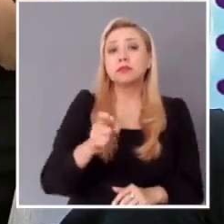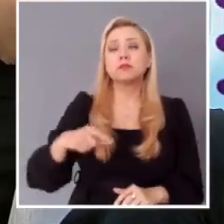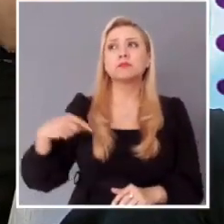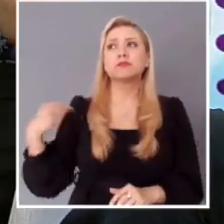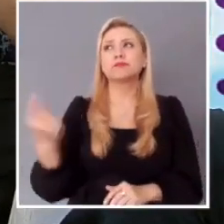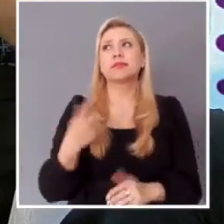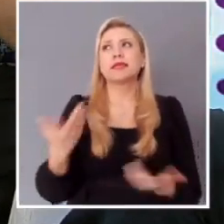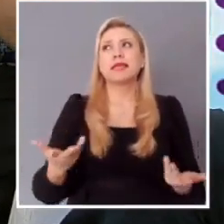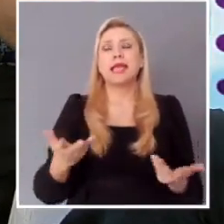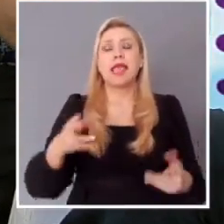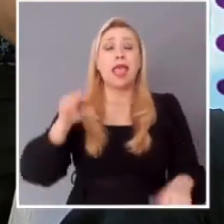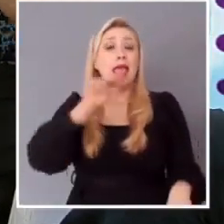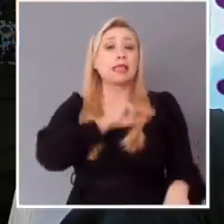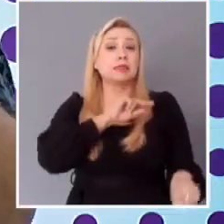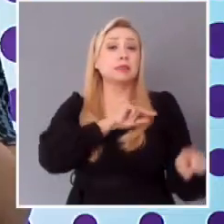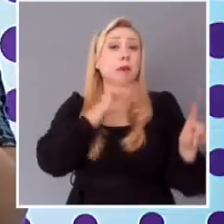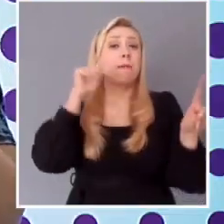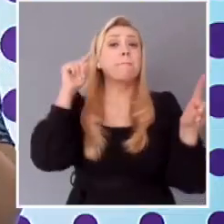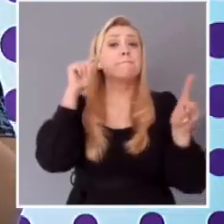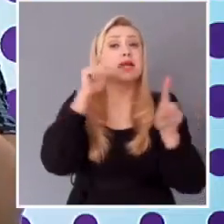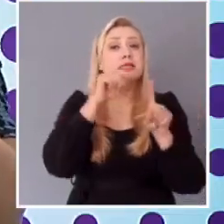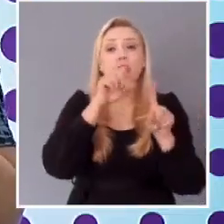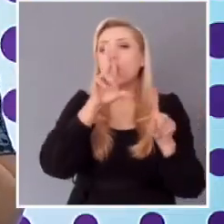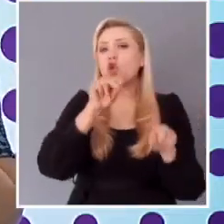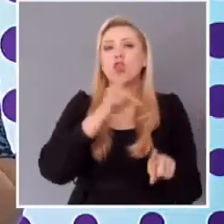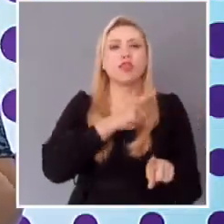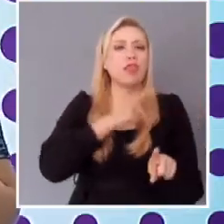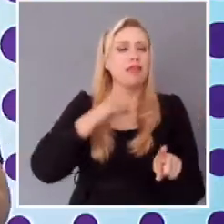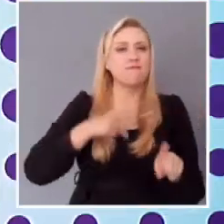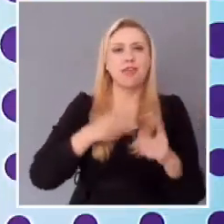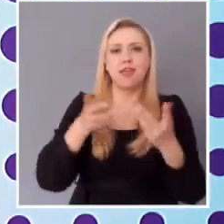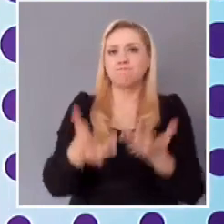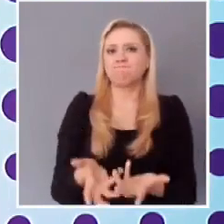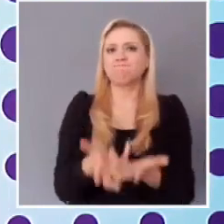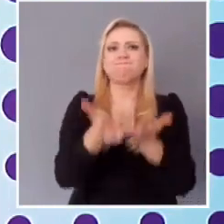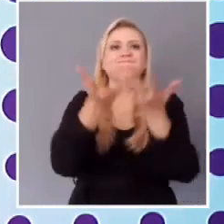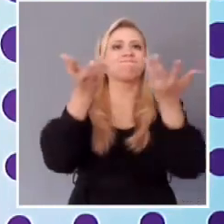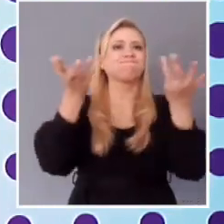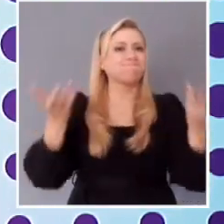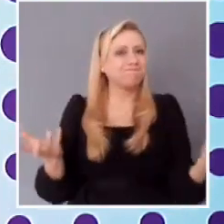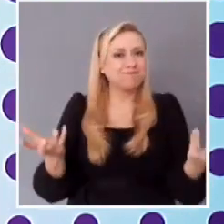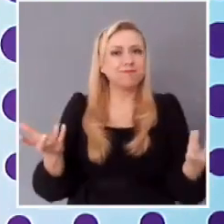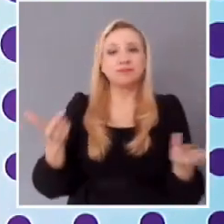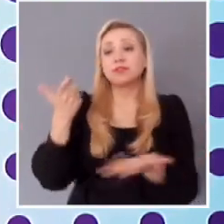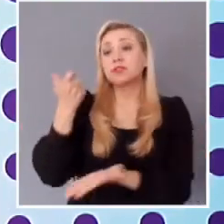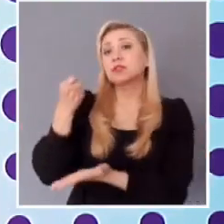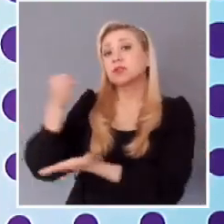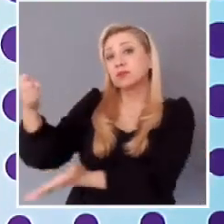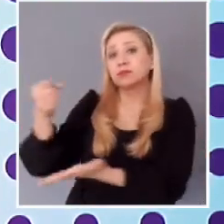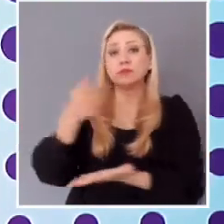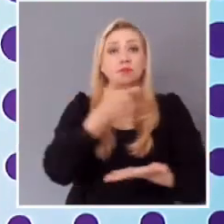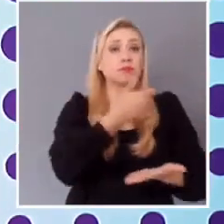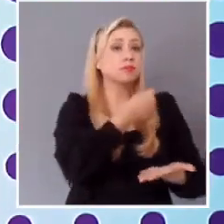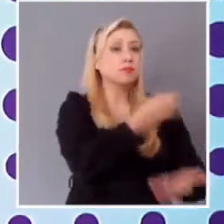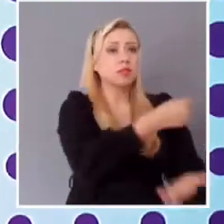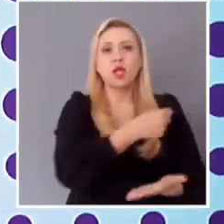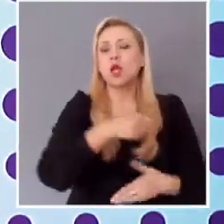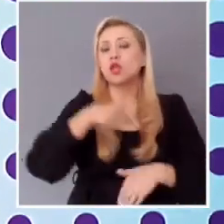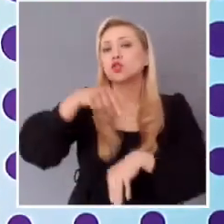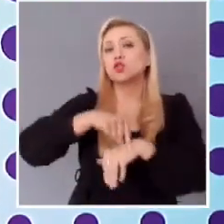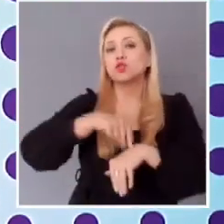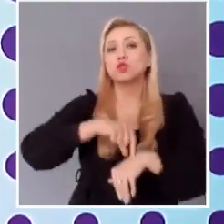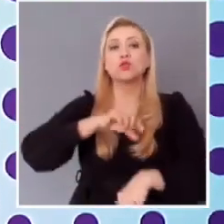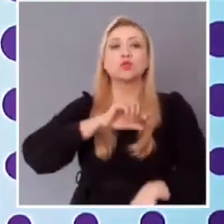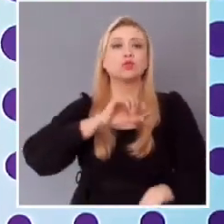ley especial separada en salud mental, sino que los cambios, las reformas fueron hechos dentro de la misma